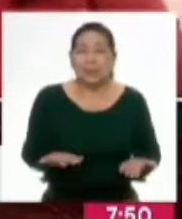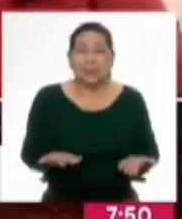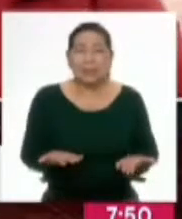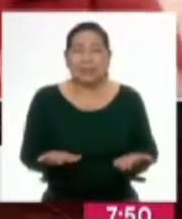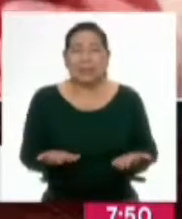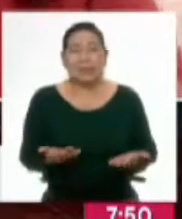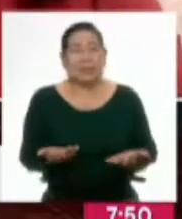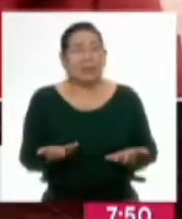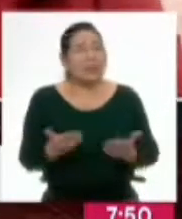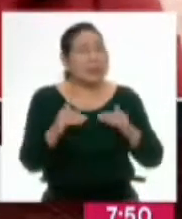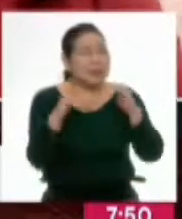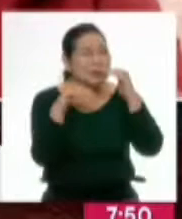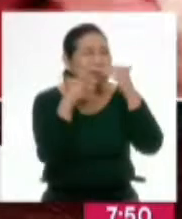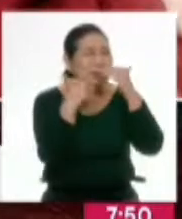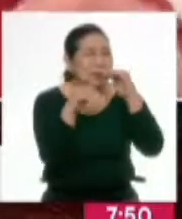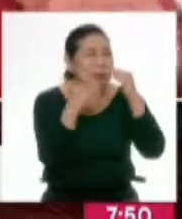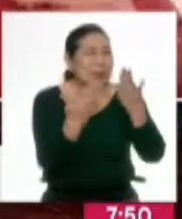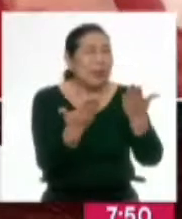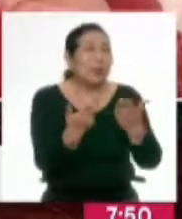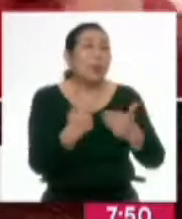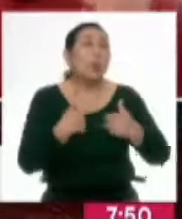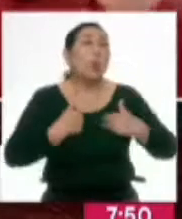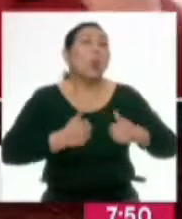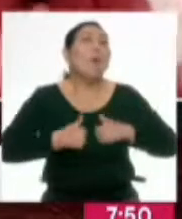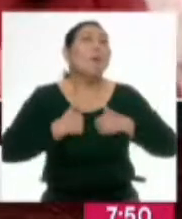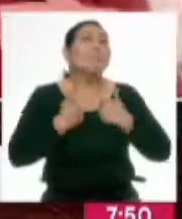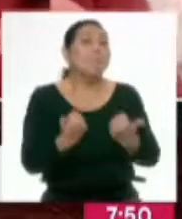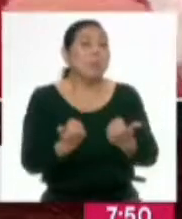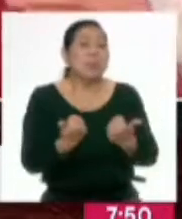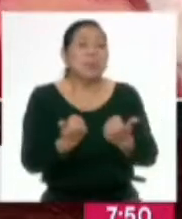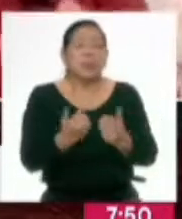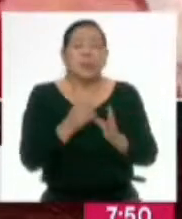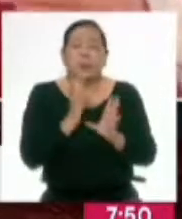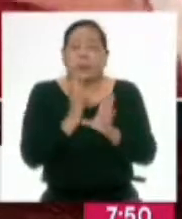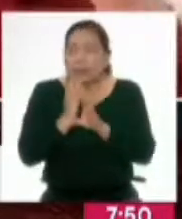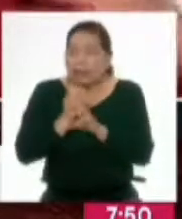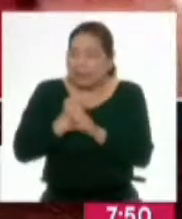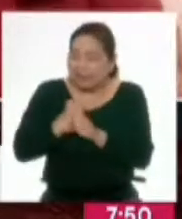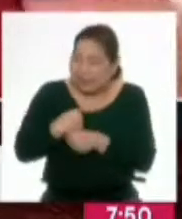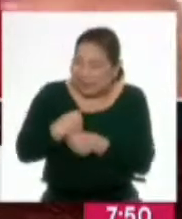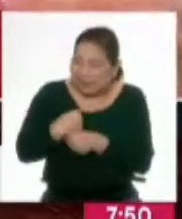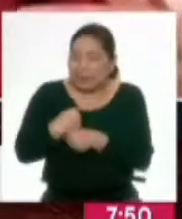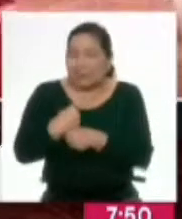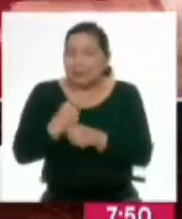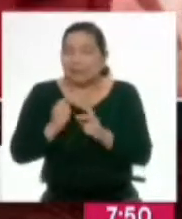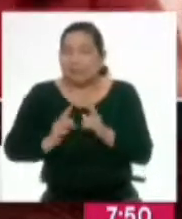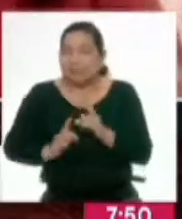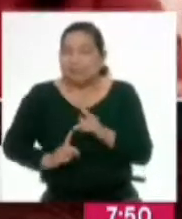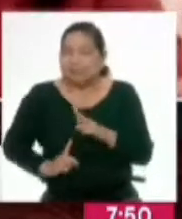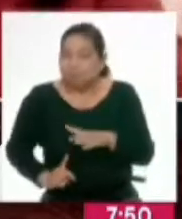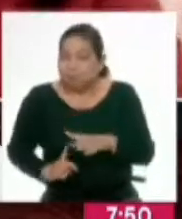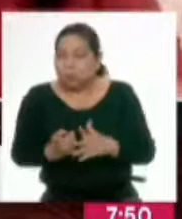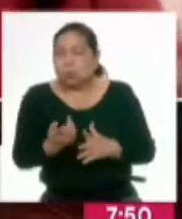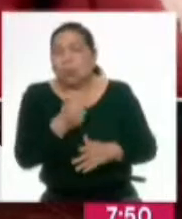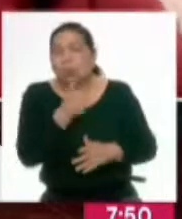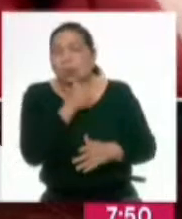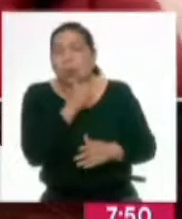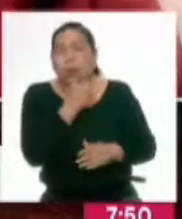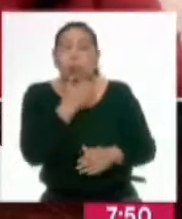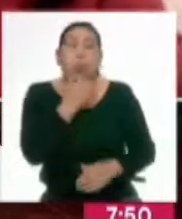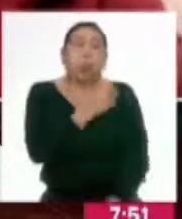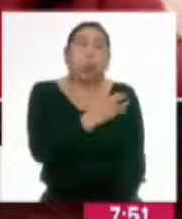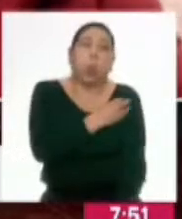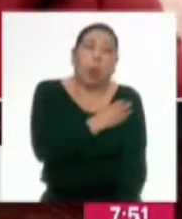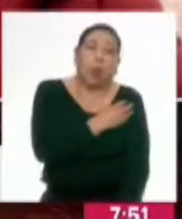estado límite. Y ese estado límite de alguna manera ha hecho que se reprima el poder salir de los cuadros de dolor, muchas veces